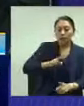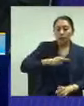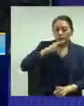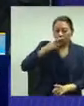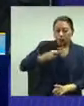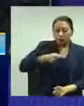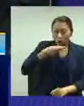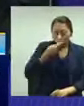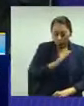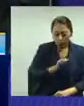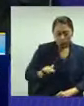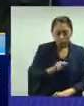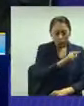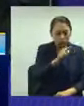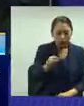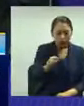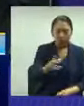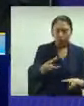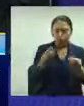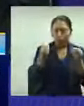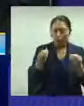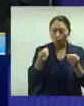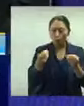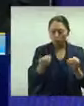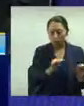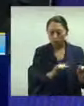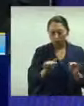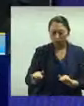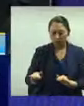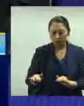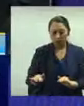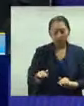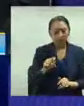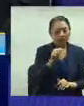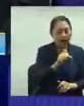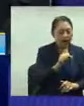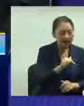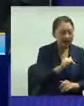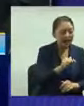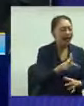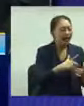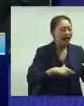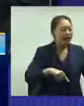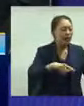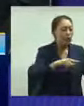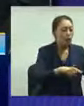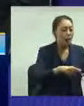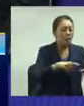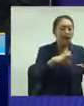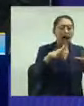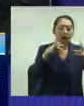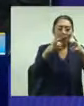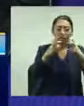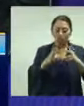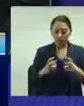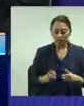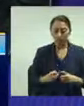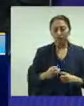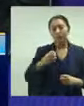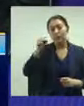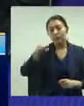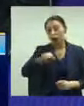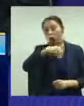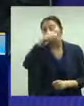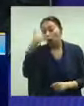ve muchos niños ocupando espacios por evaluación, y otro montón de niños que sí necesitan la